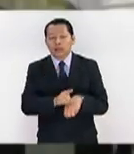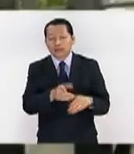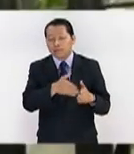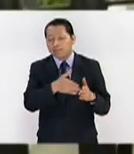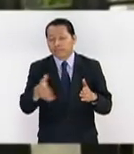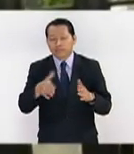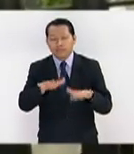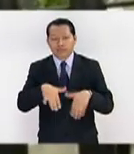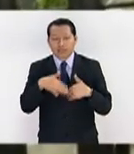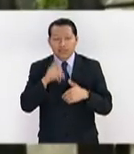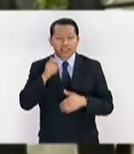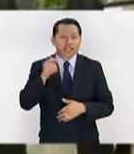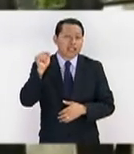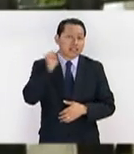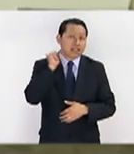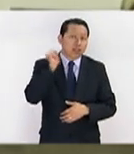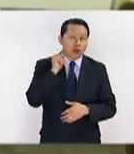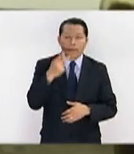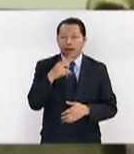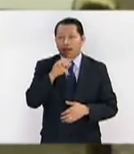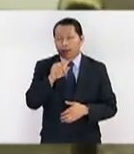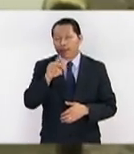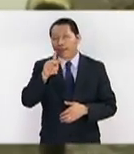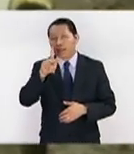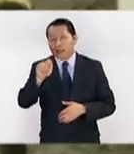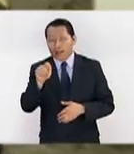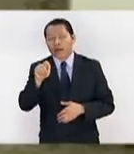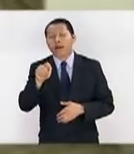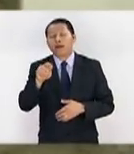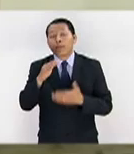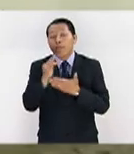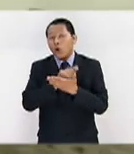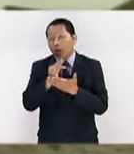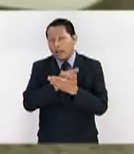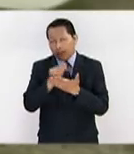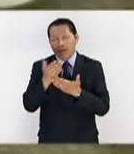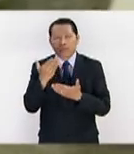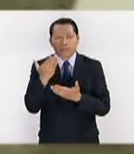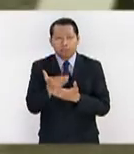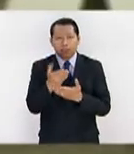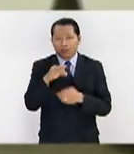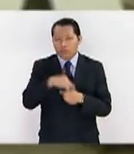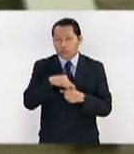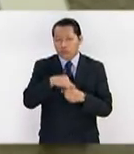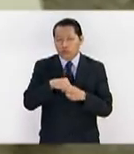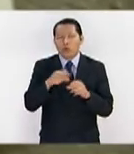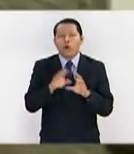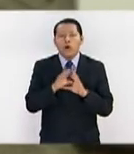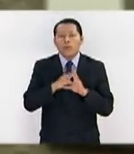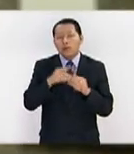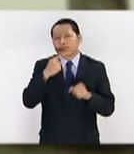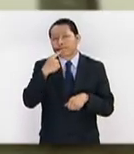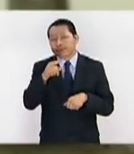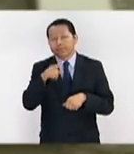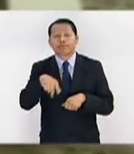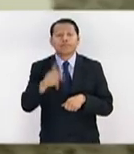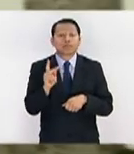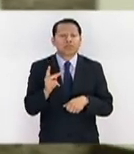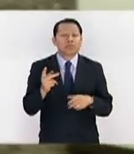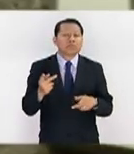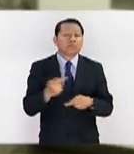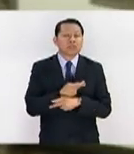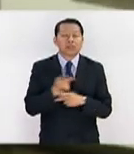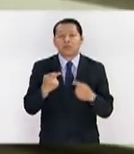sesión. Senadores del PRD, PT, PAN y Morena solicitaron convocar a votación para objetar la remoción, pero entraron